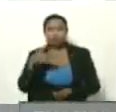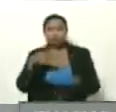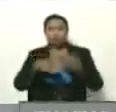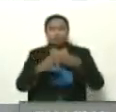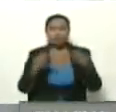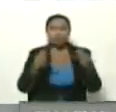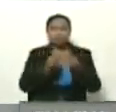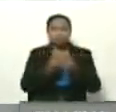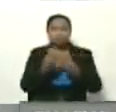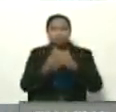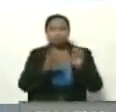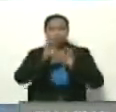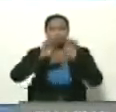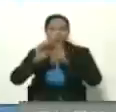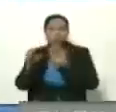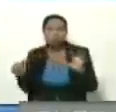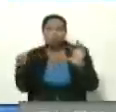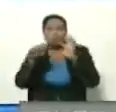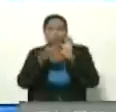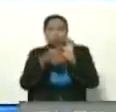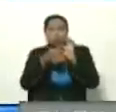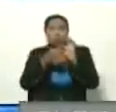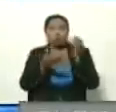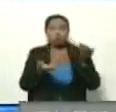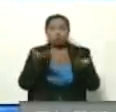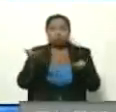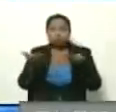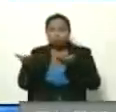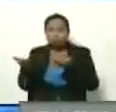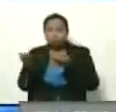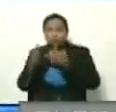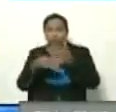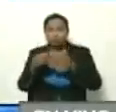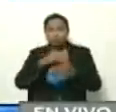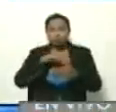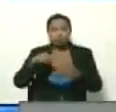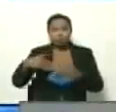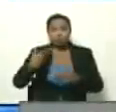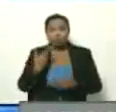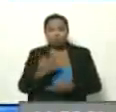juntos, articulados, equilibrados, podamos